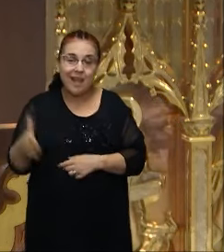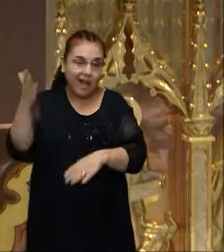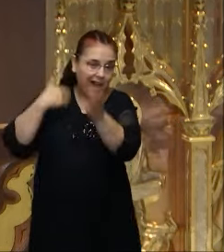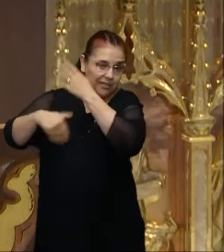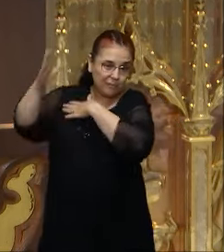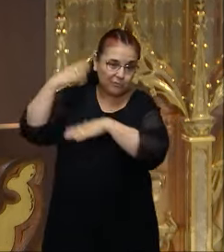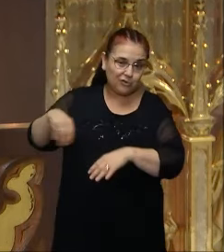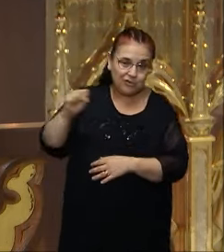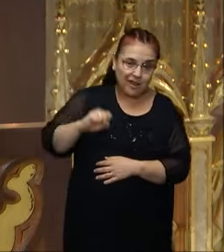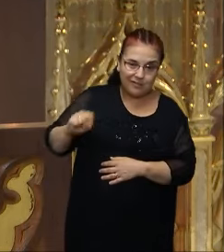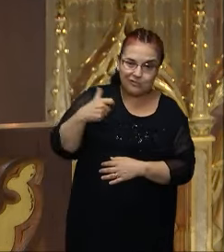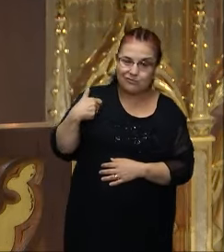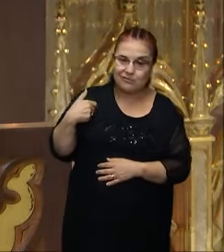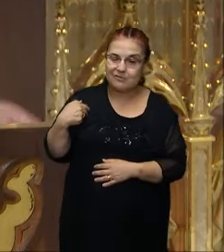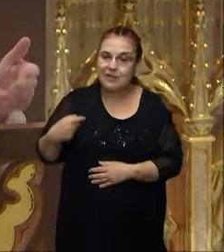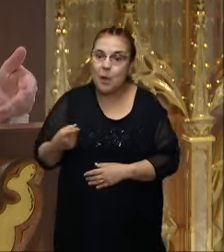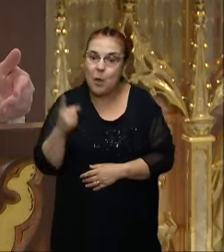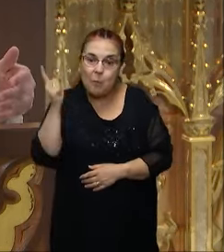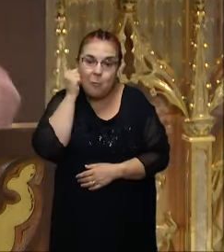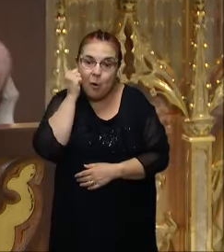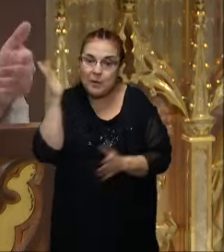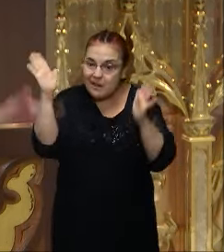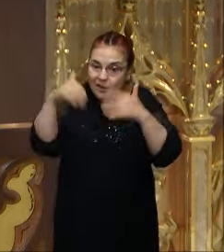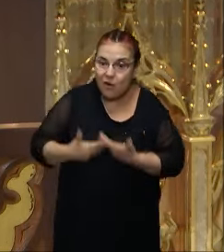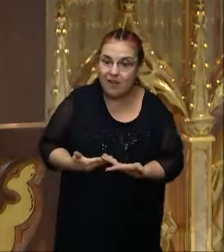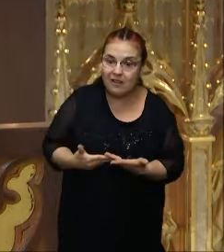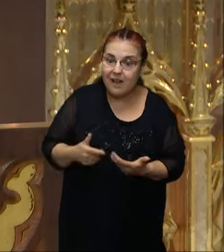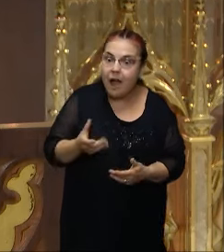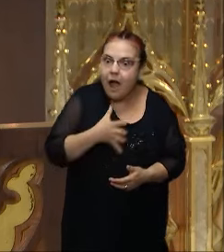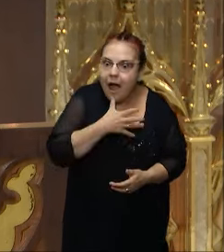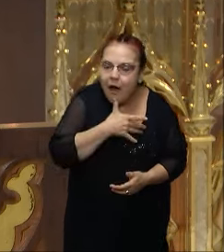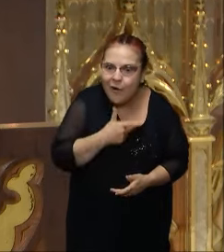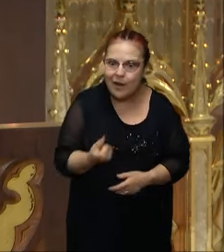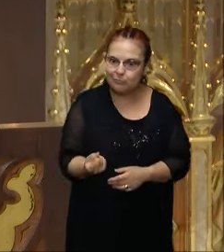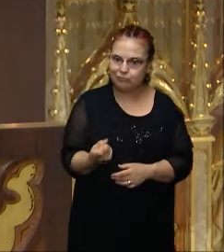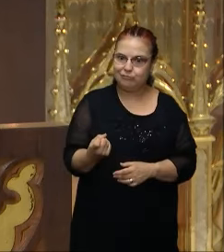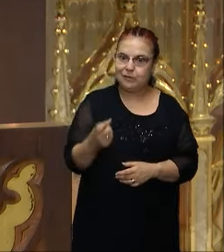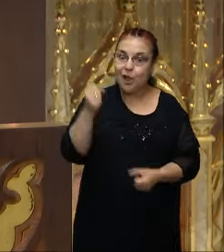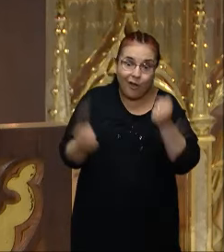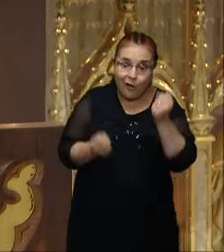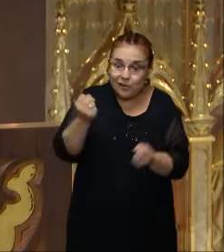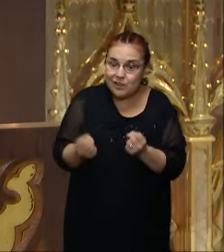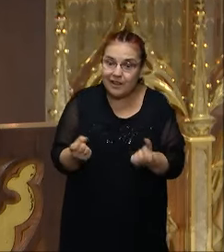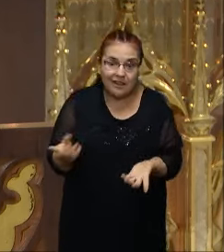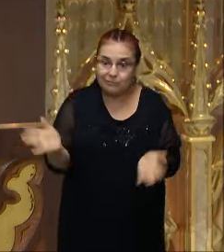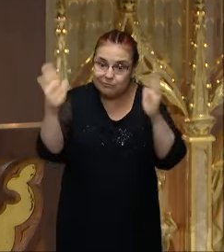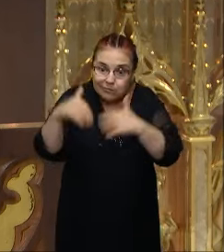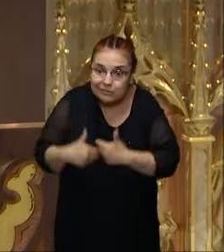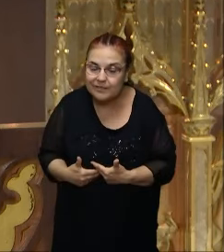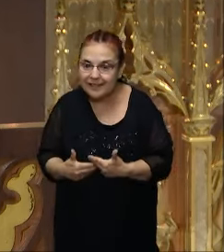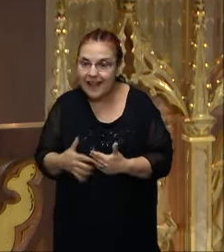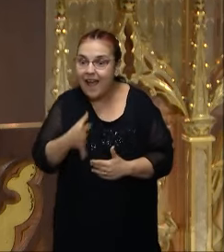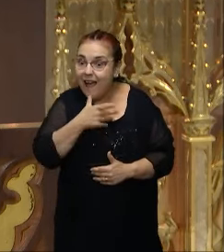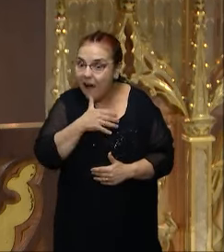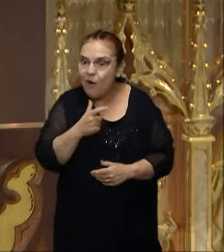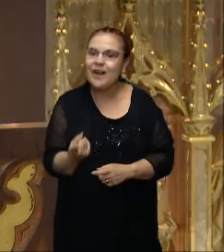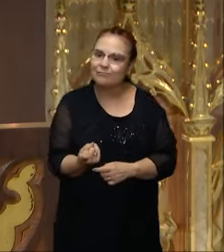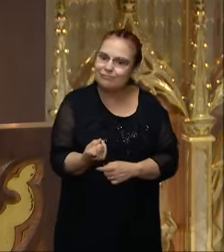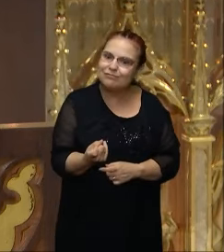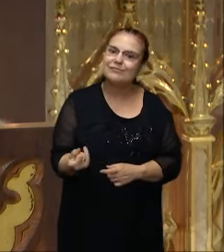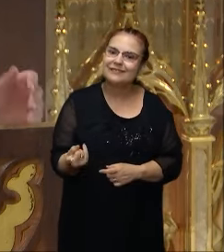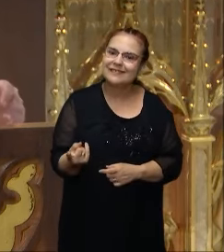se creó la necesidad de un móvil. Hace muchos años no había coches, pero se creó la necesidad de un coche. Dios, desde toda la eternidad, pensó en nosotros,